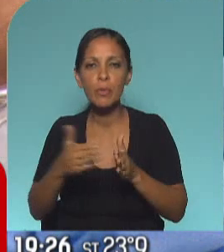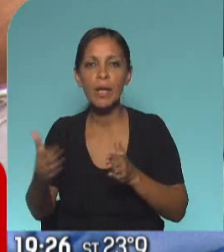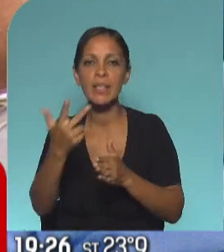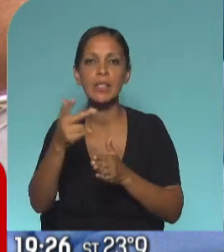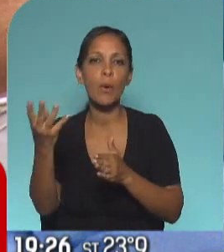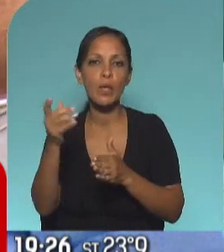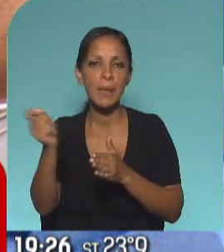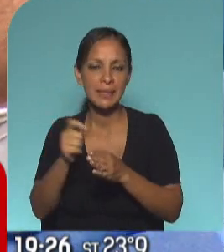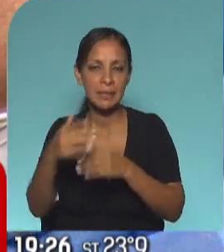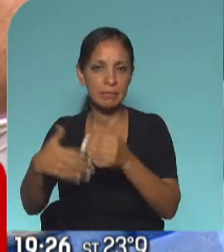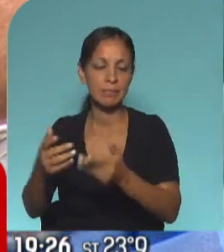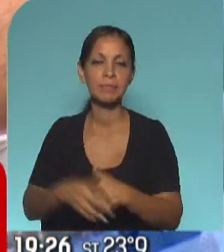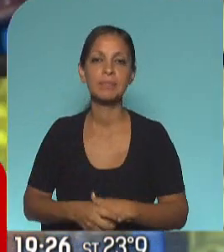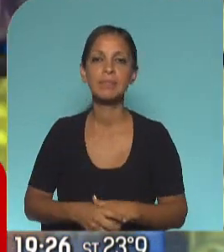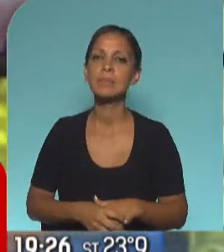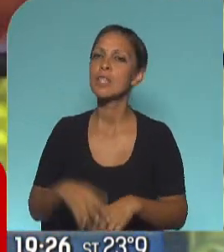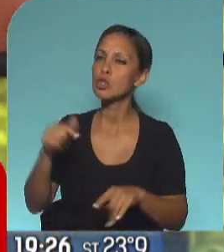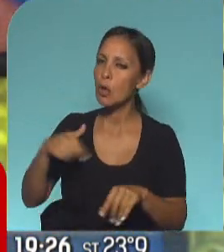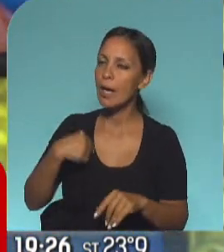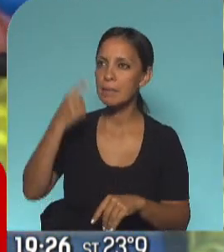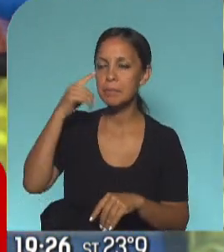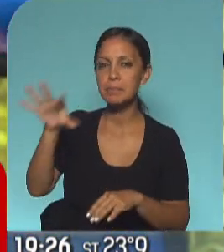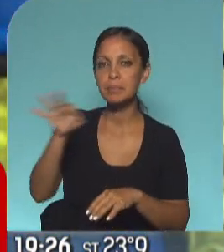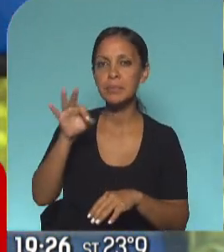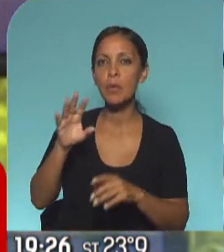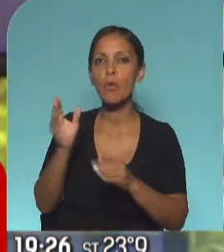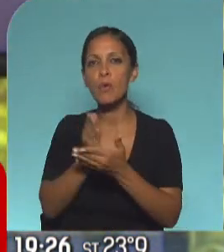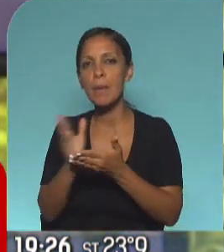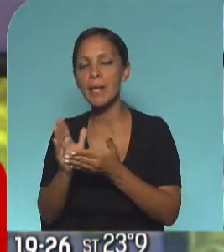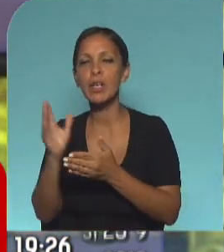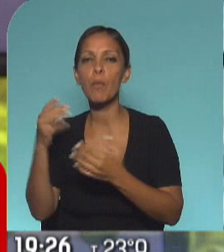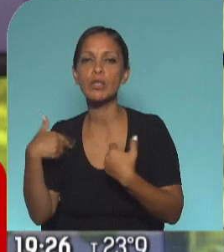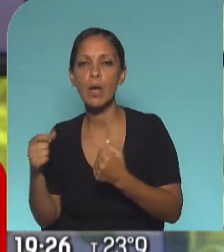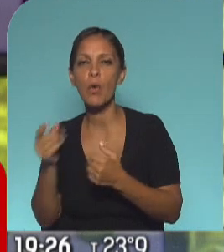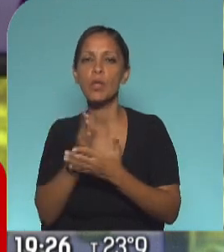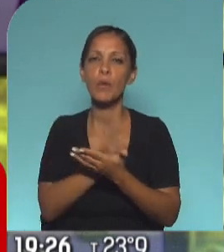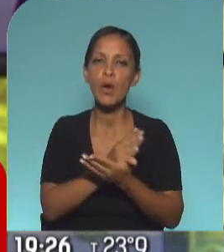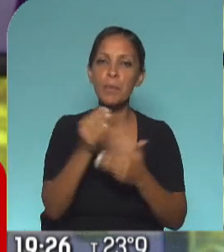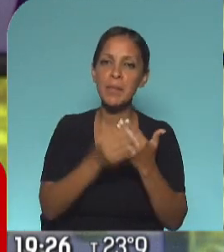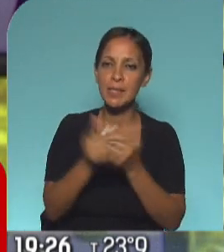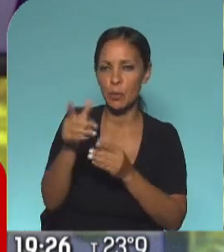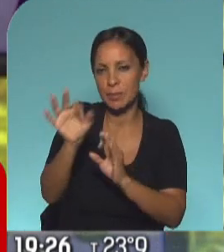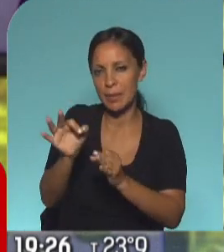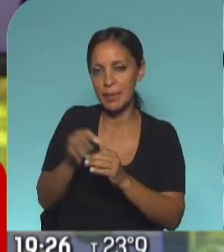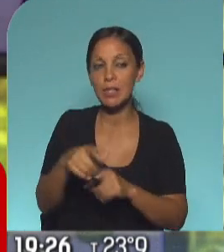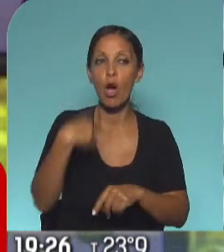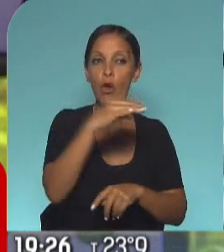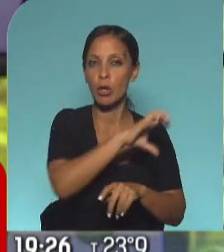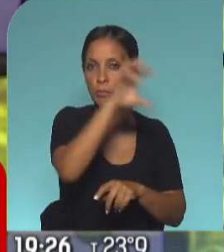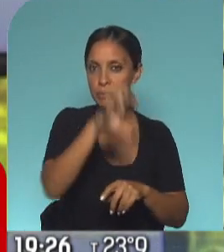forma progresiva. Y acá lo tomo un poco como sanitarista y otro poco como ministro, porque se ha dicho desde otras jurisdicciones